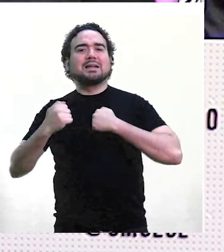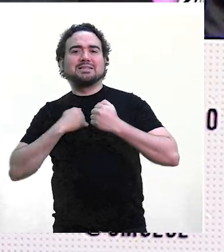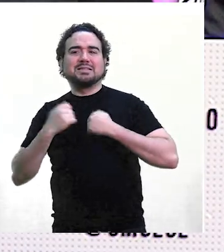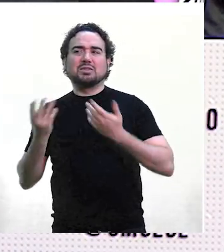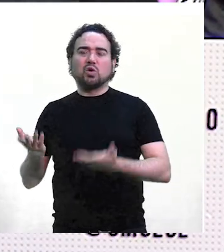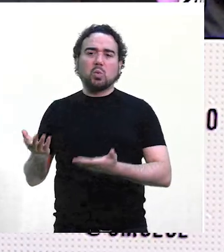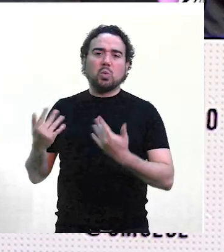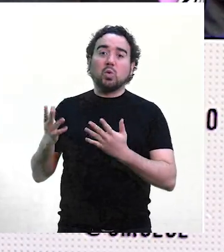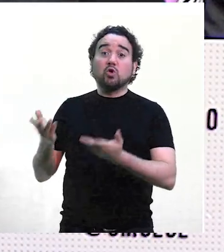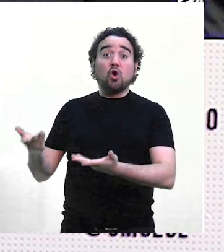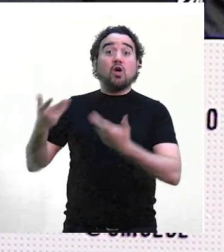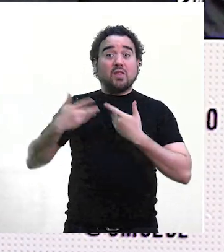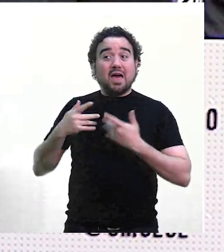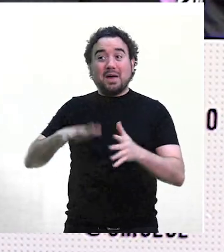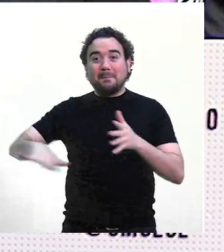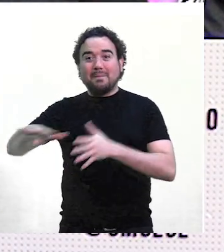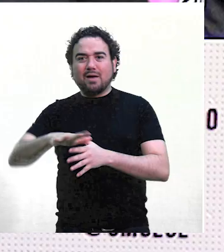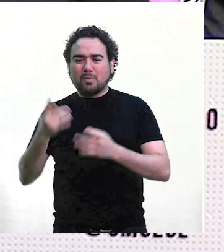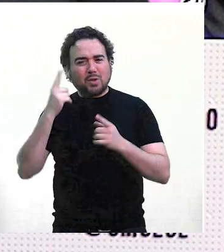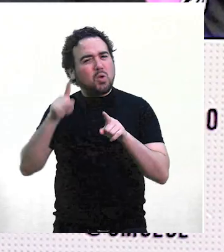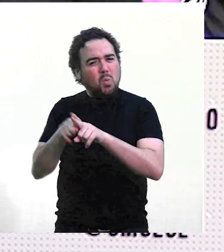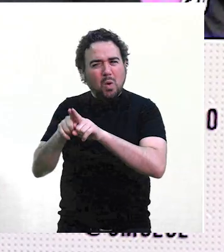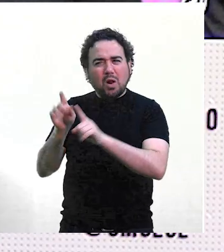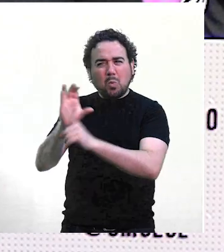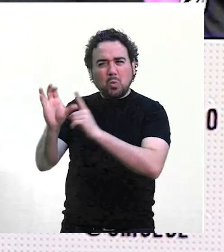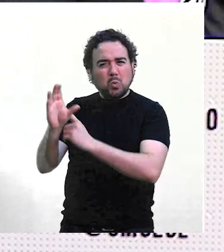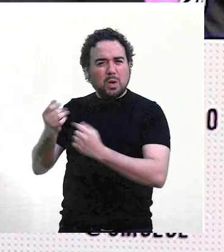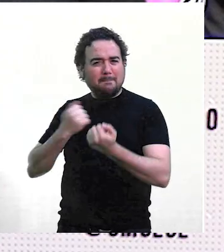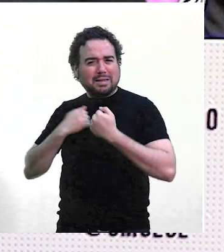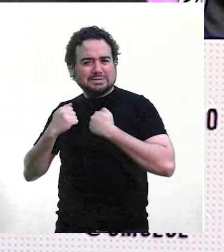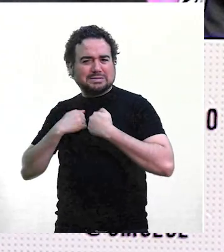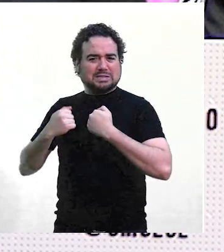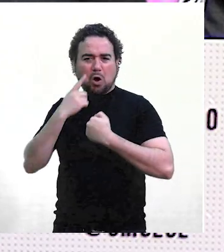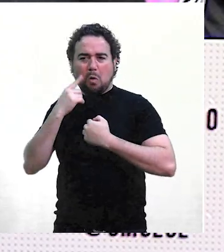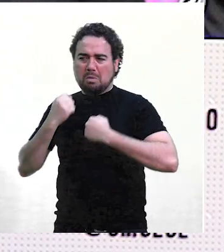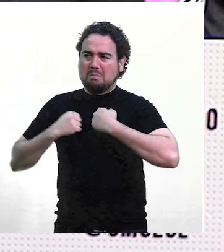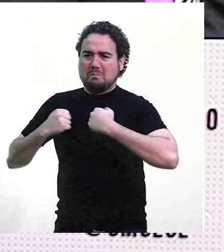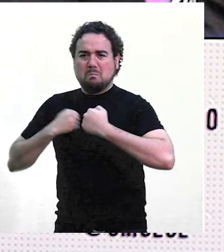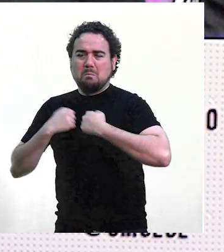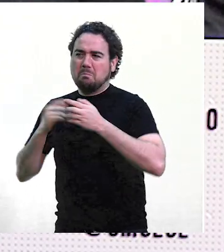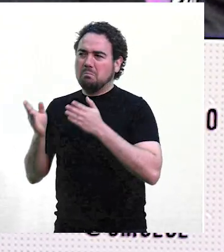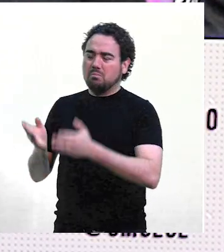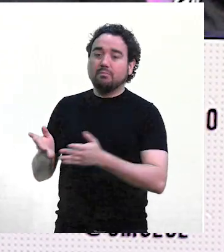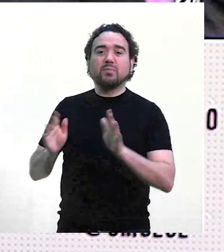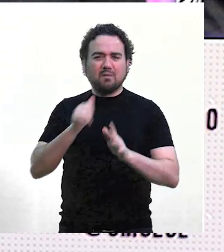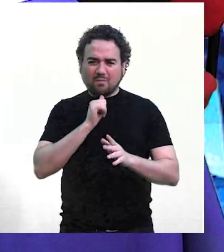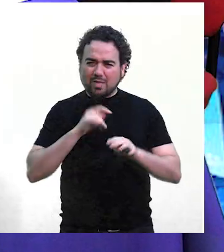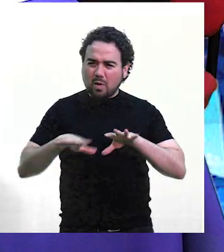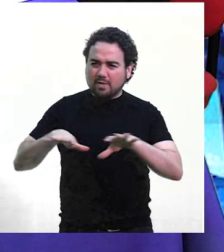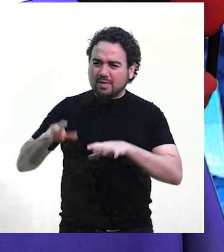Además, sí, es que eso es como lo que quedó como... Sí. Nos da el espacio, pero además igual su cultura es machista, entonces, no sé, para pensar también